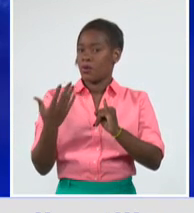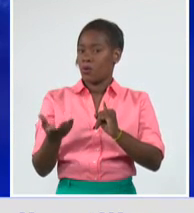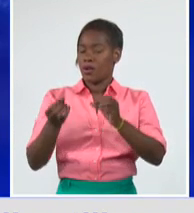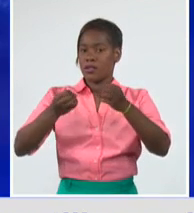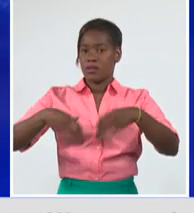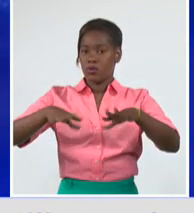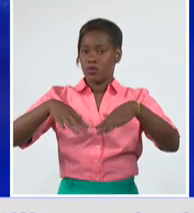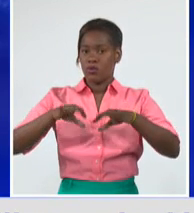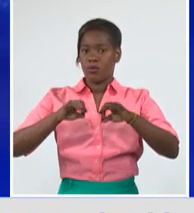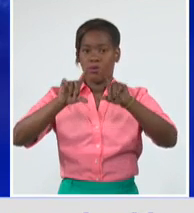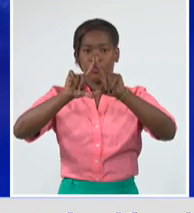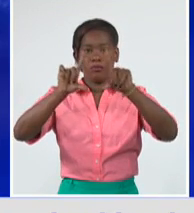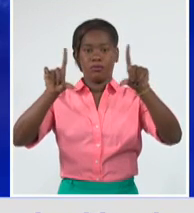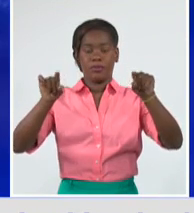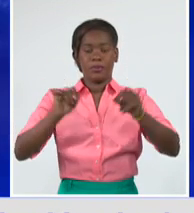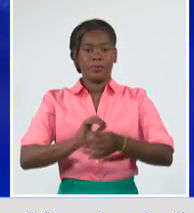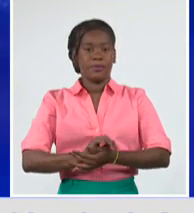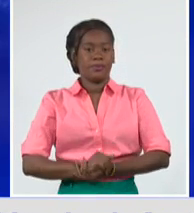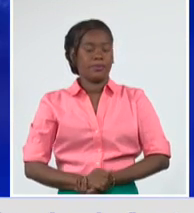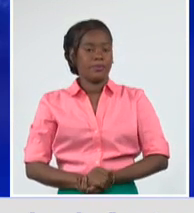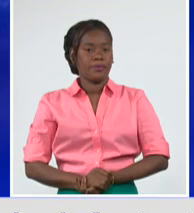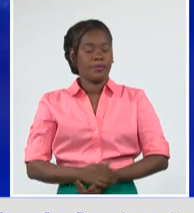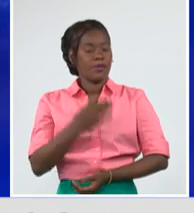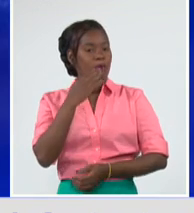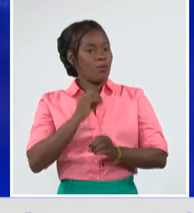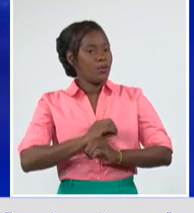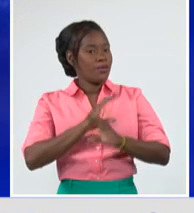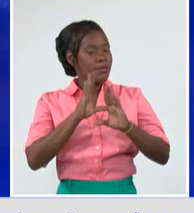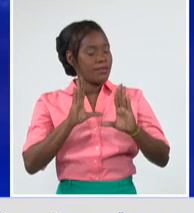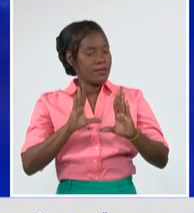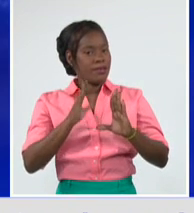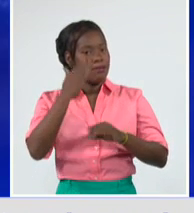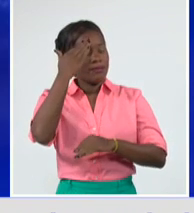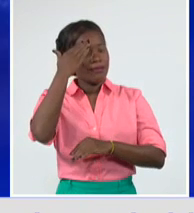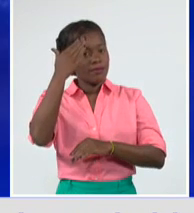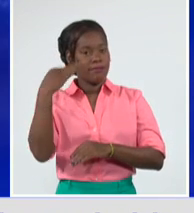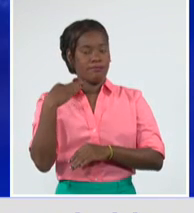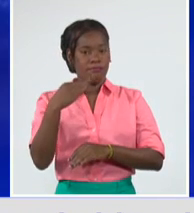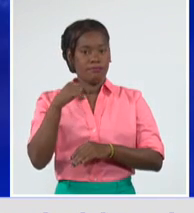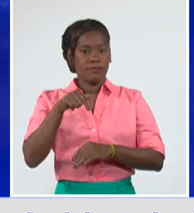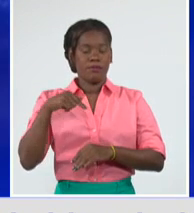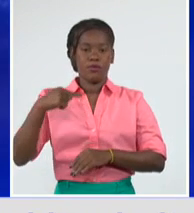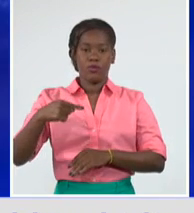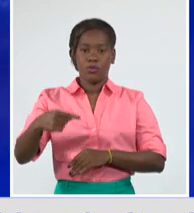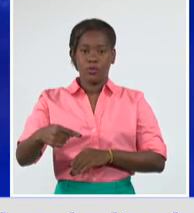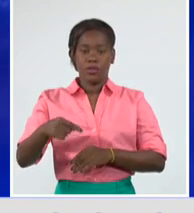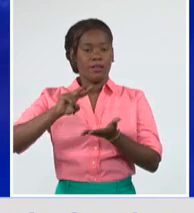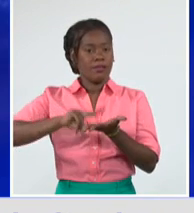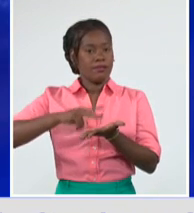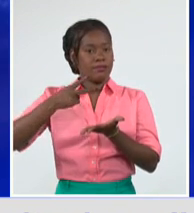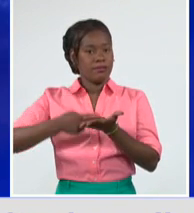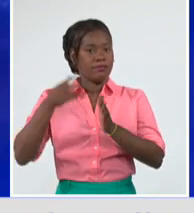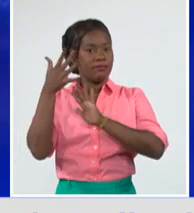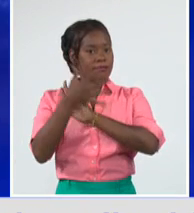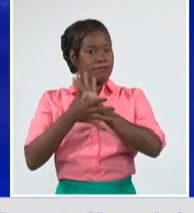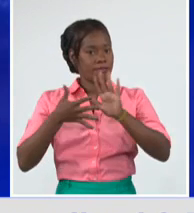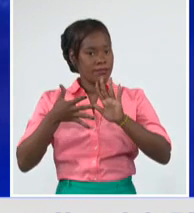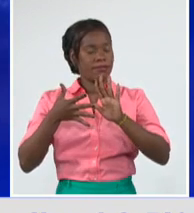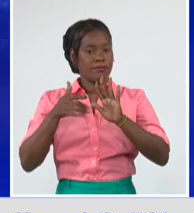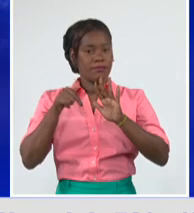país epidemiológicamente? Pepe, a ti, al equipo que nos acompaña, a Mercedes, que está hoy con nosotros,